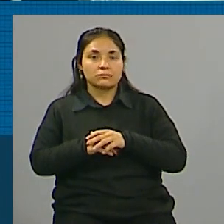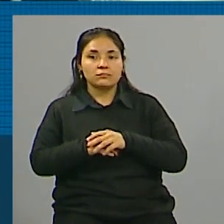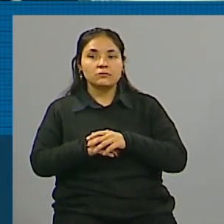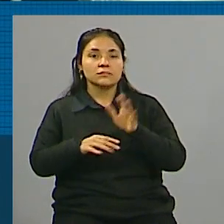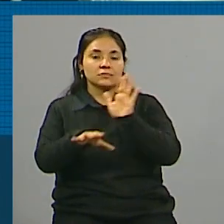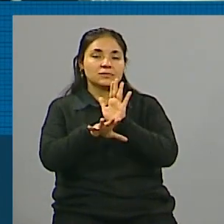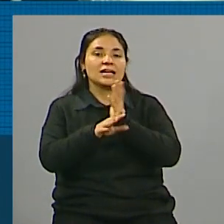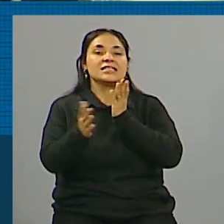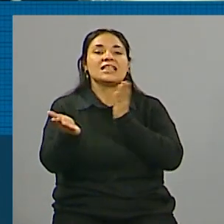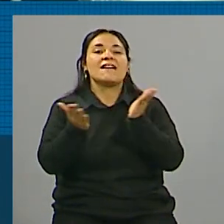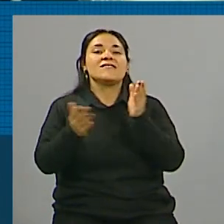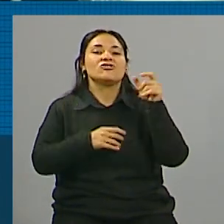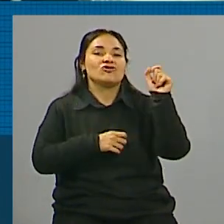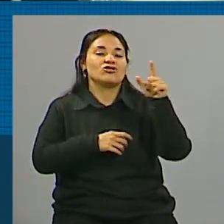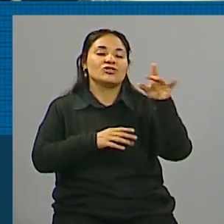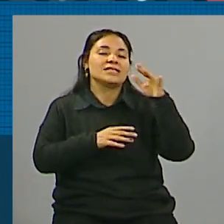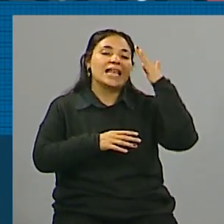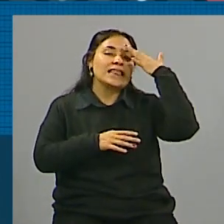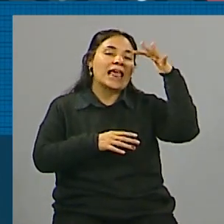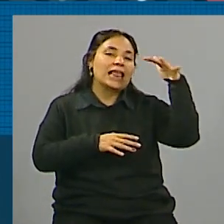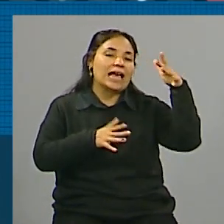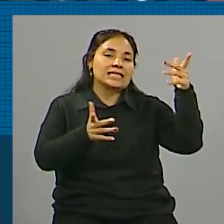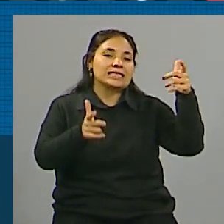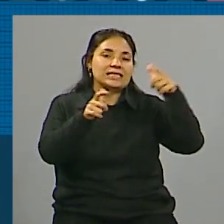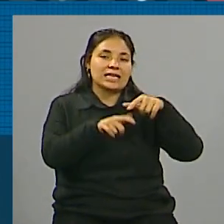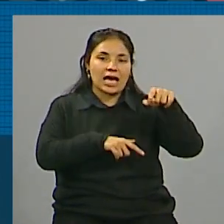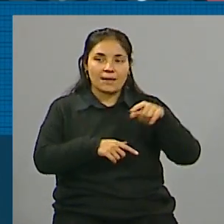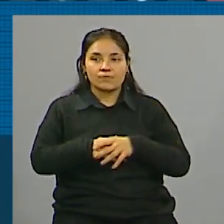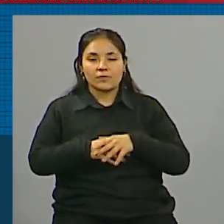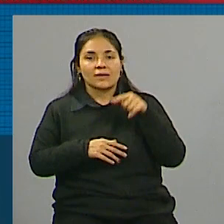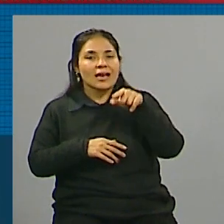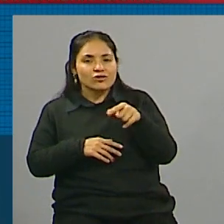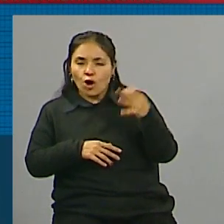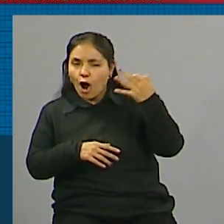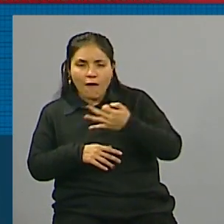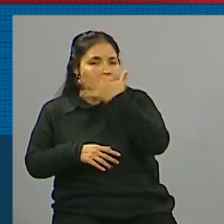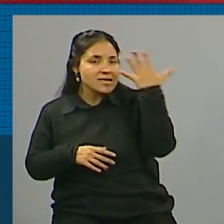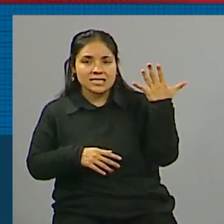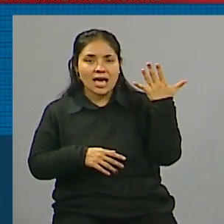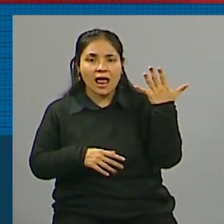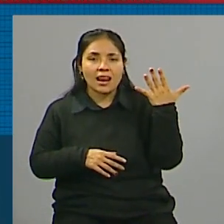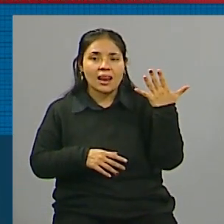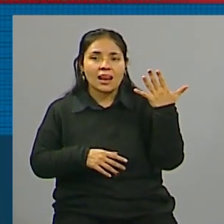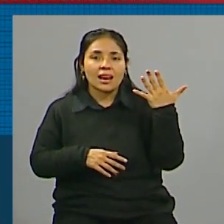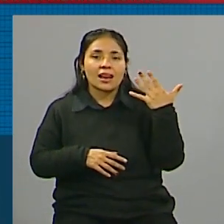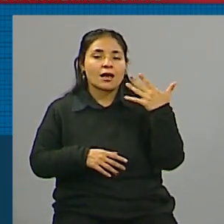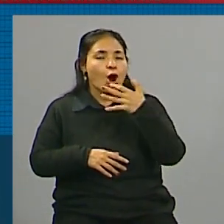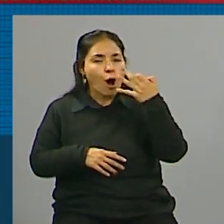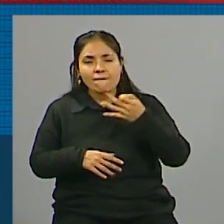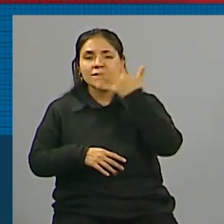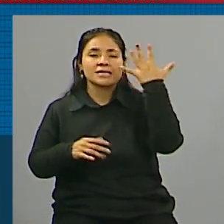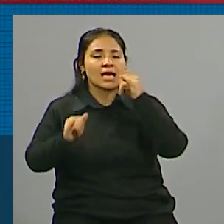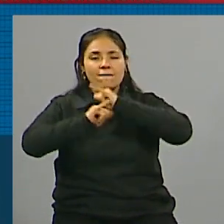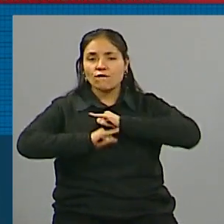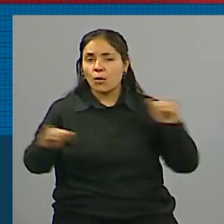los servicios de inteligencia. Mira, la realidad es que oficialmente no hay,